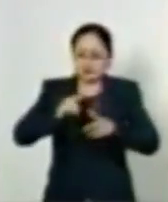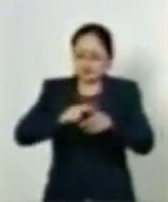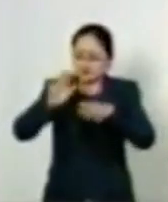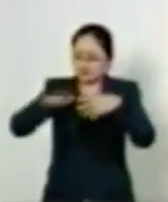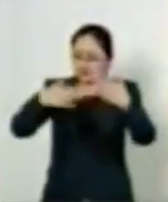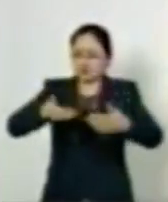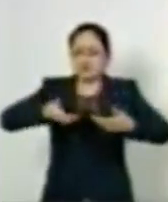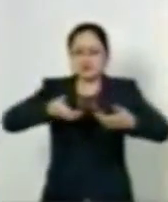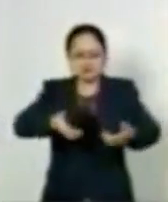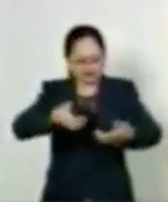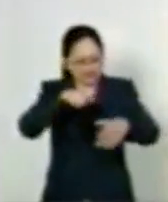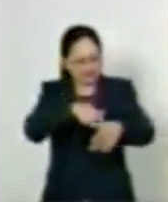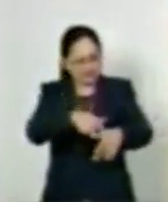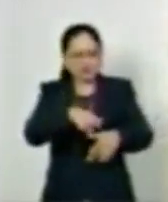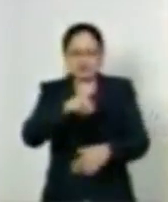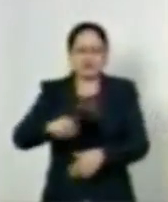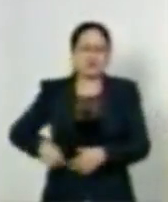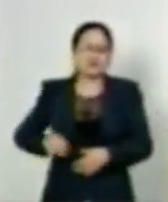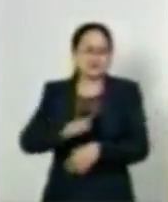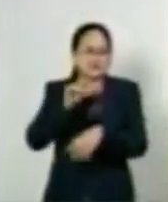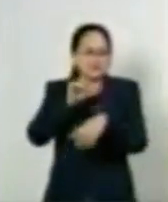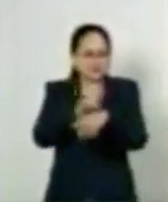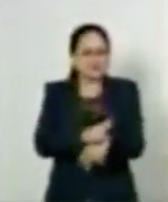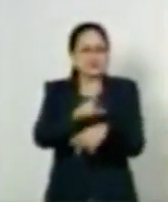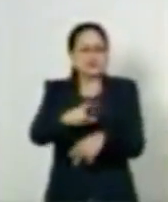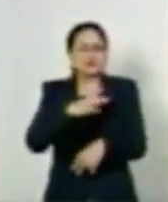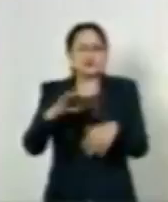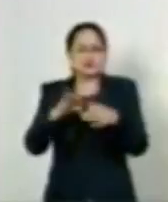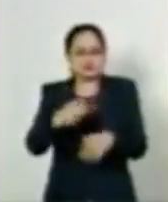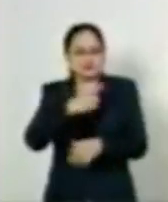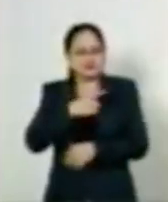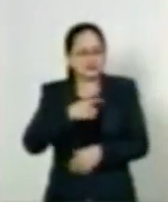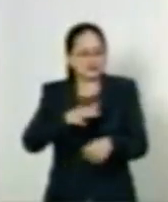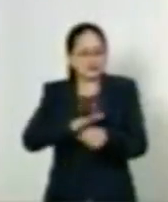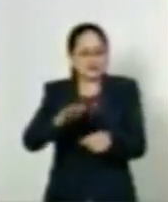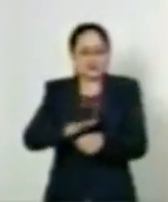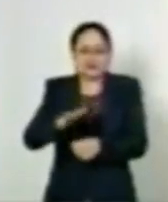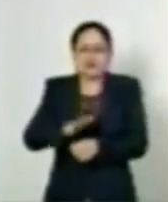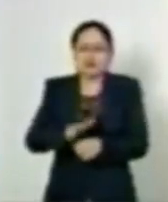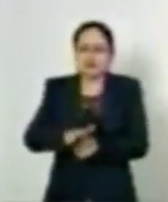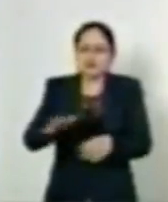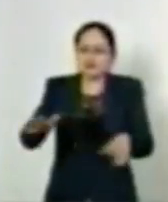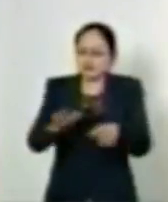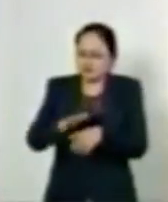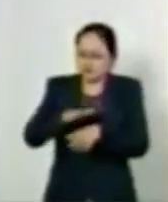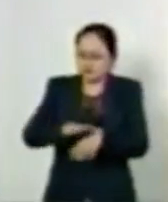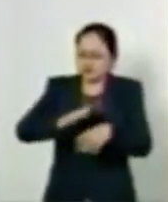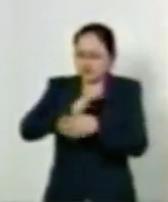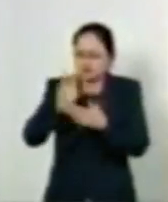calle y que el gobierno federal debería ser capaz de replantear su estrategia de